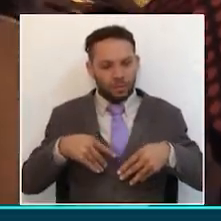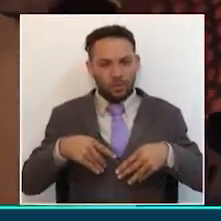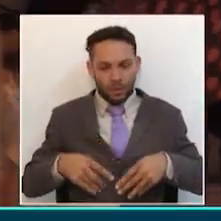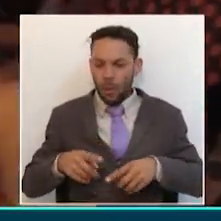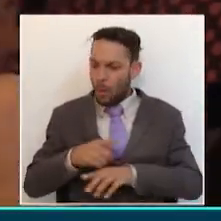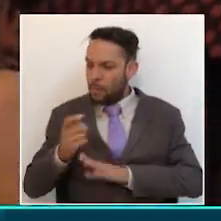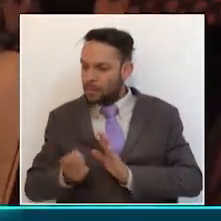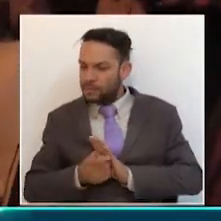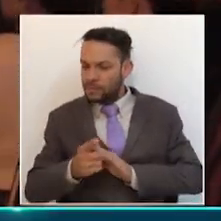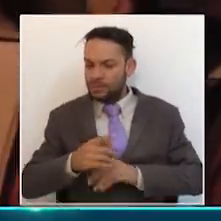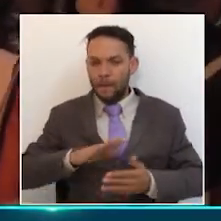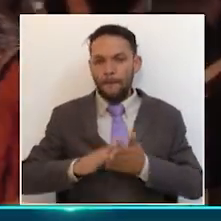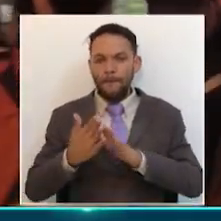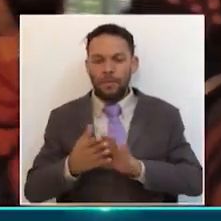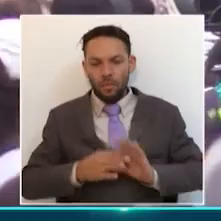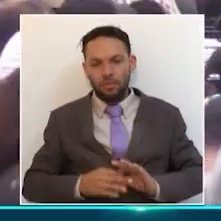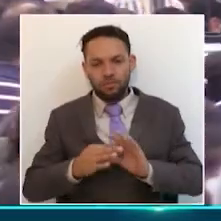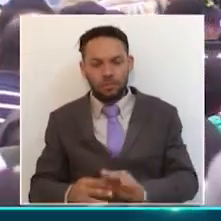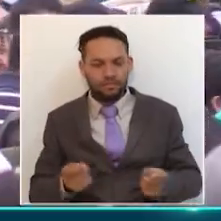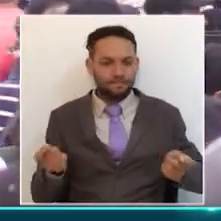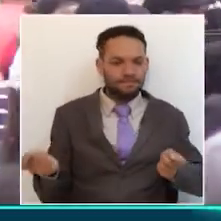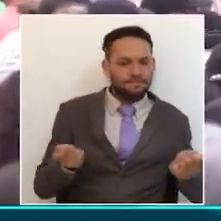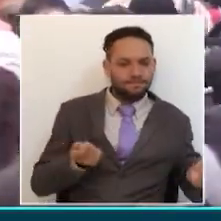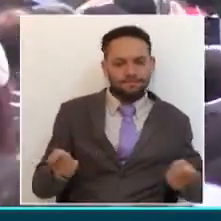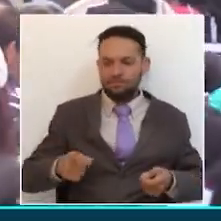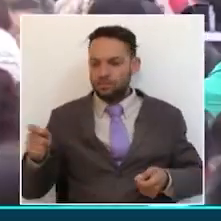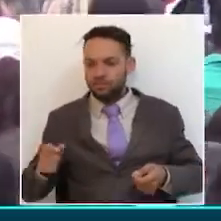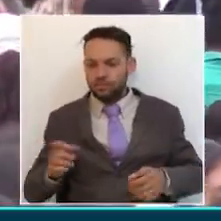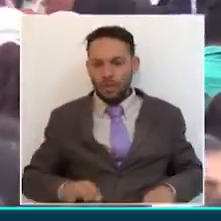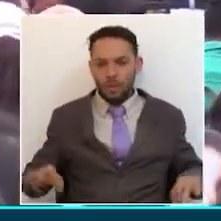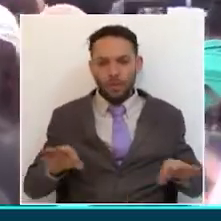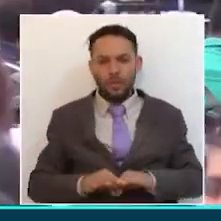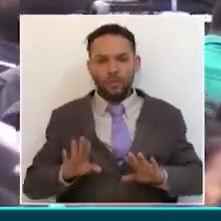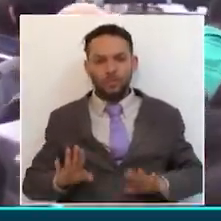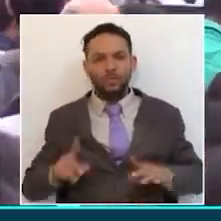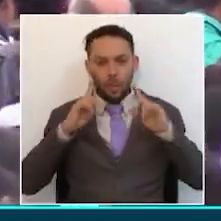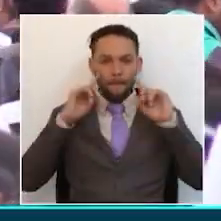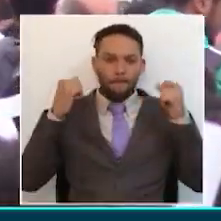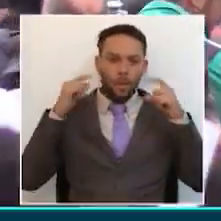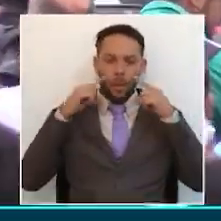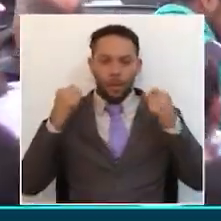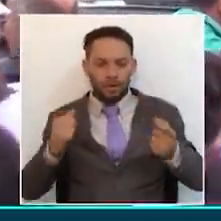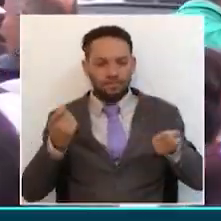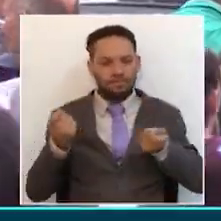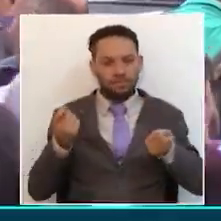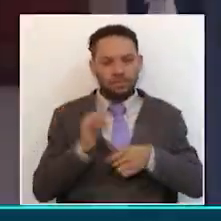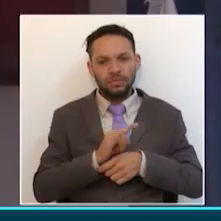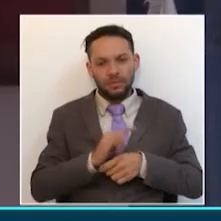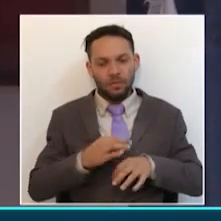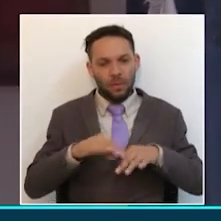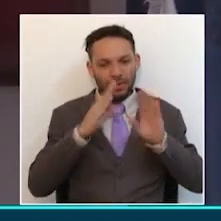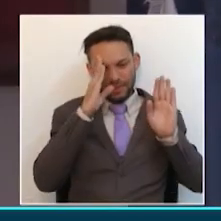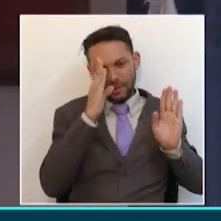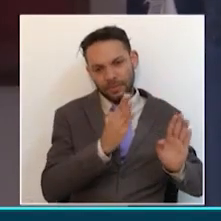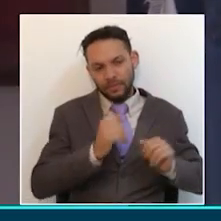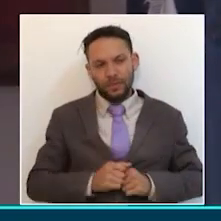ciudadanía en pedir de manera pacífica se adopten las acciones necesarias para atender las preocupaciones y malestares que hay entre los ciudadanos. Toda